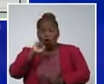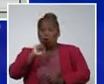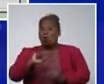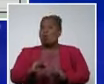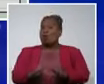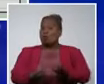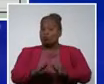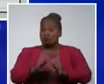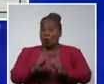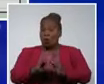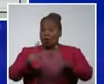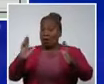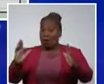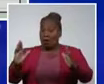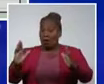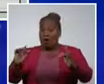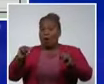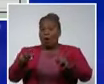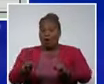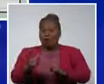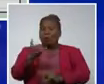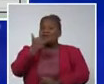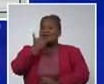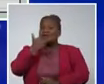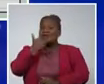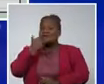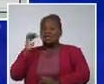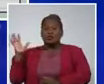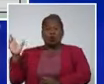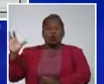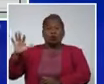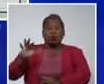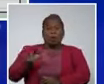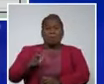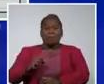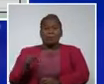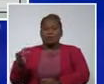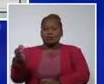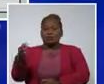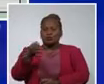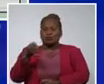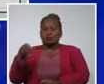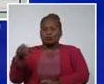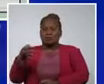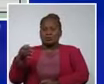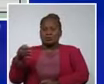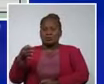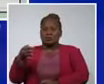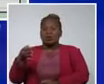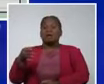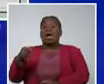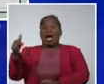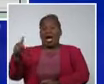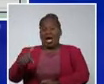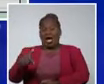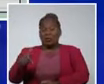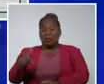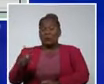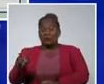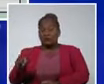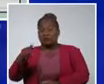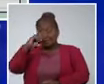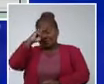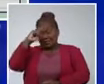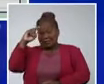largo, hoy con afectación en todos sus municipios y como es natural en Jatibonico y Santi Espíritu